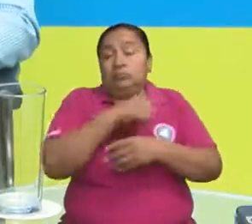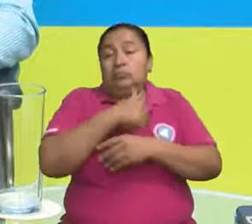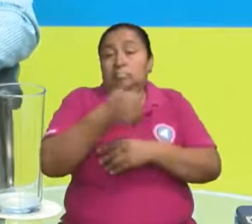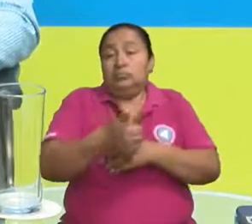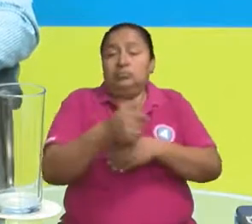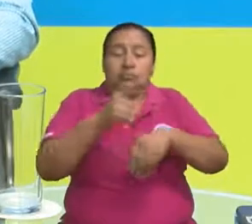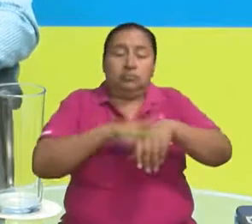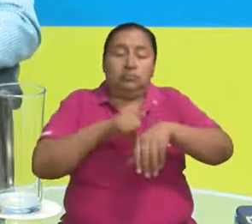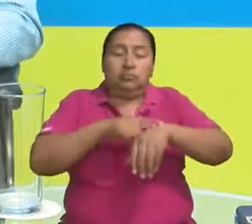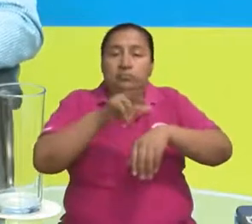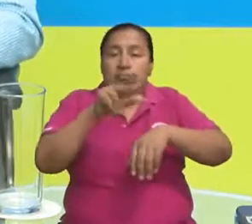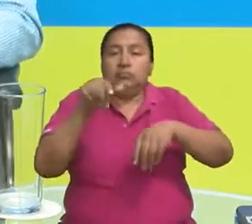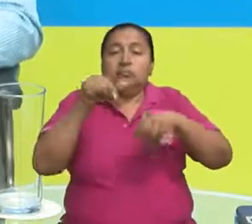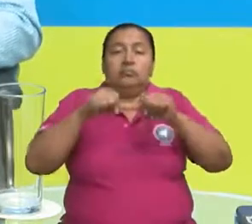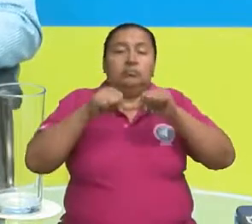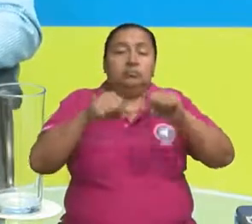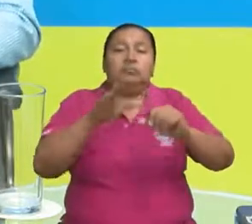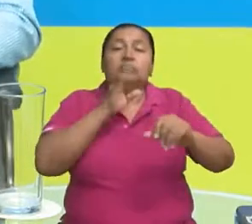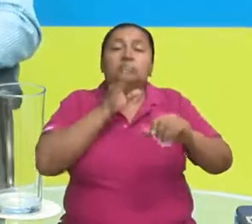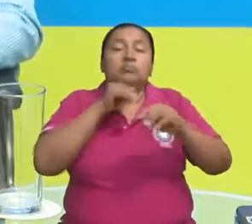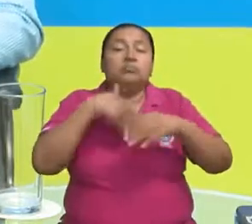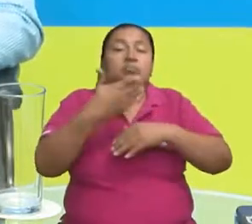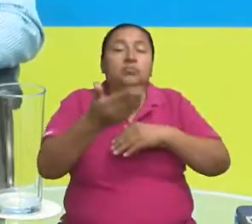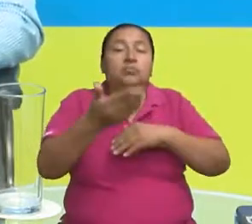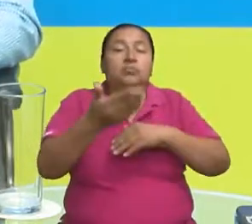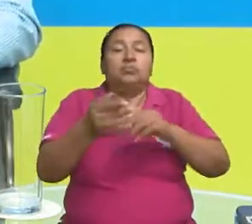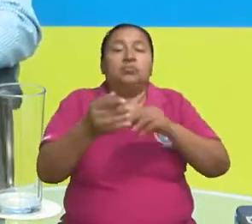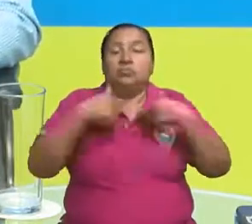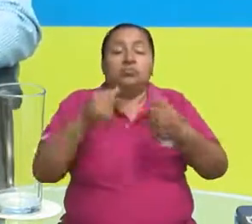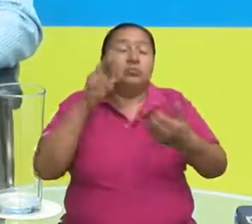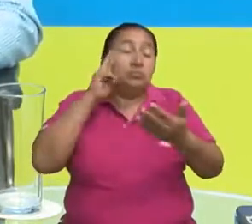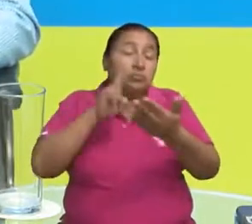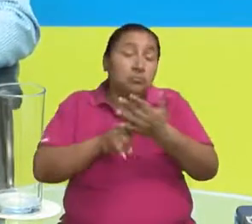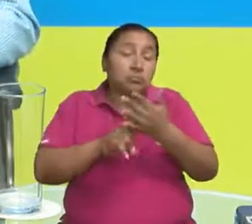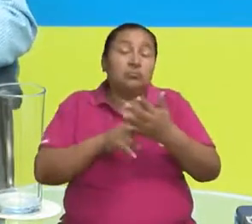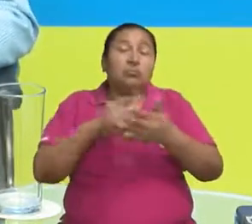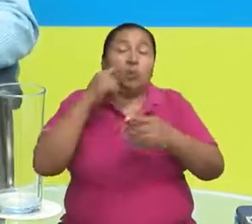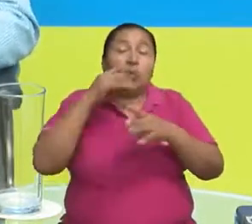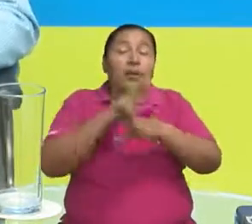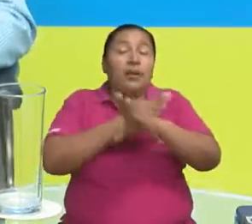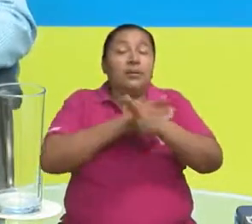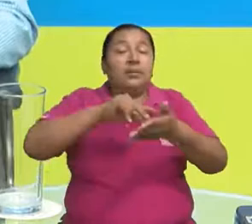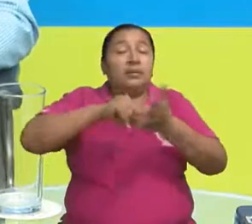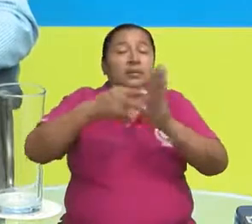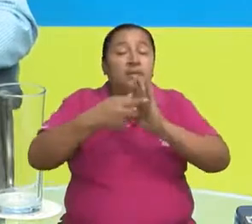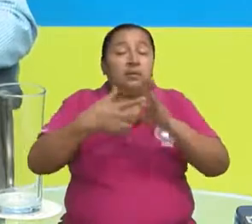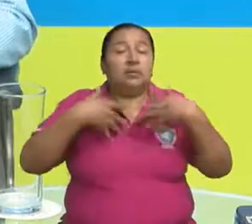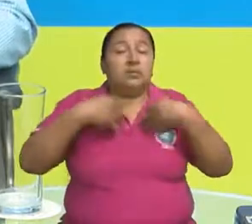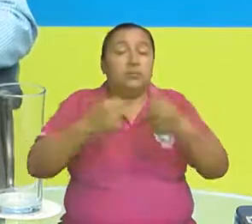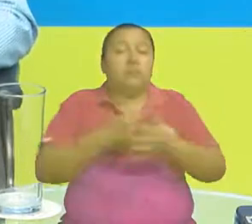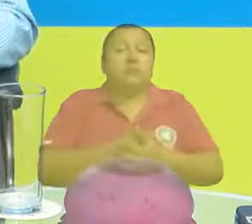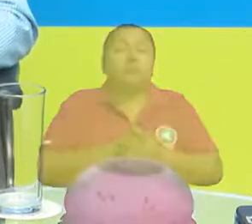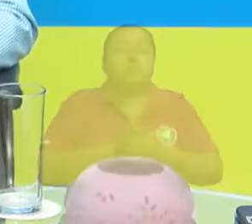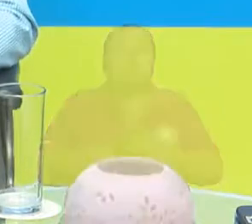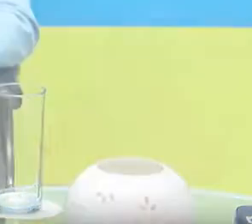esta misma hora para seguir hablando sobre temas de salud. Recuerde siempre que prevenir también es salud.